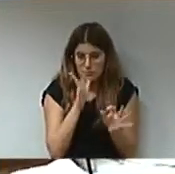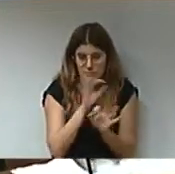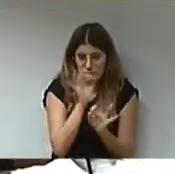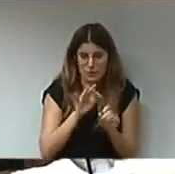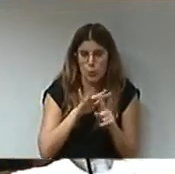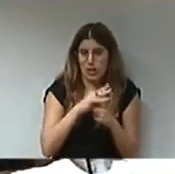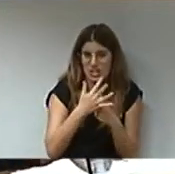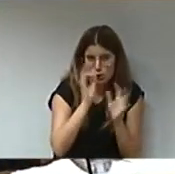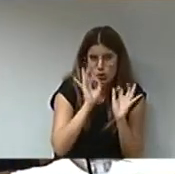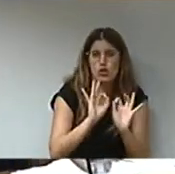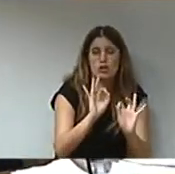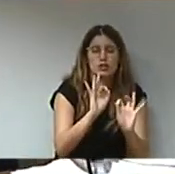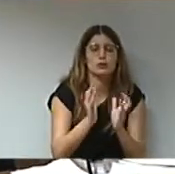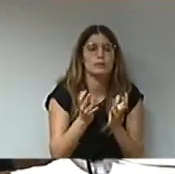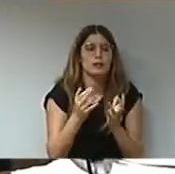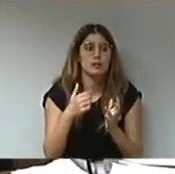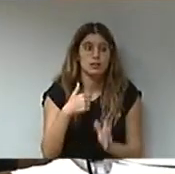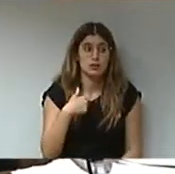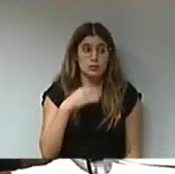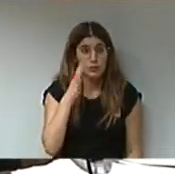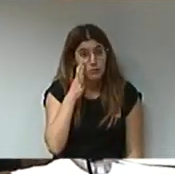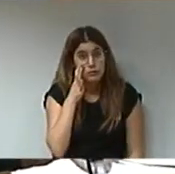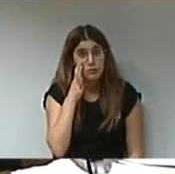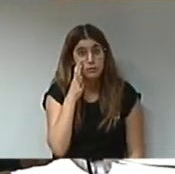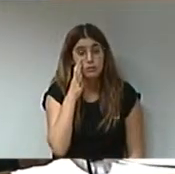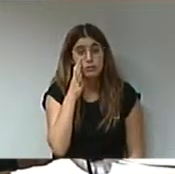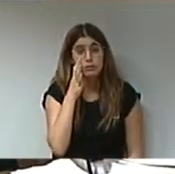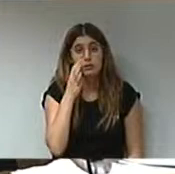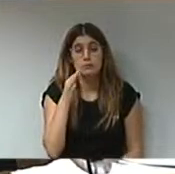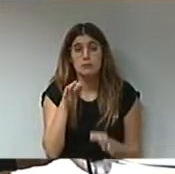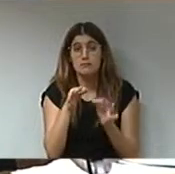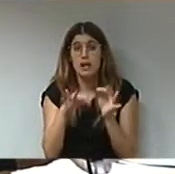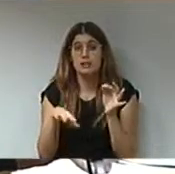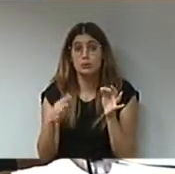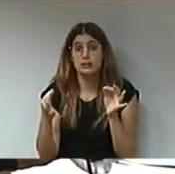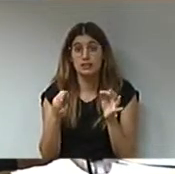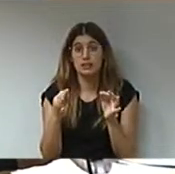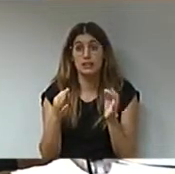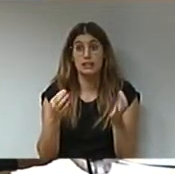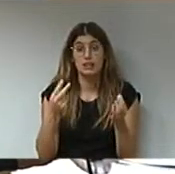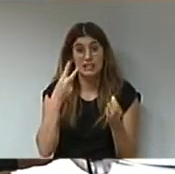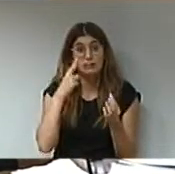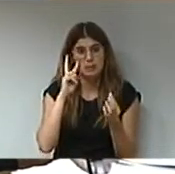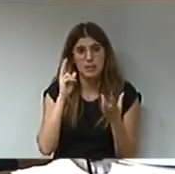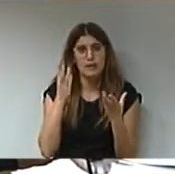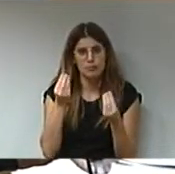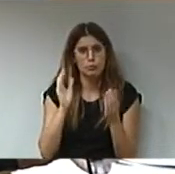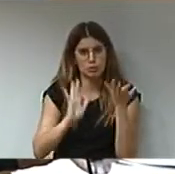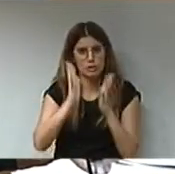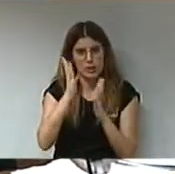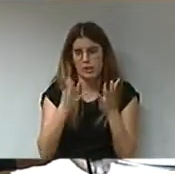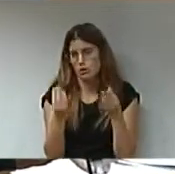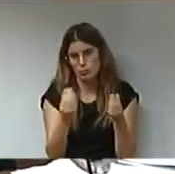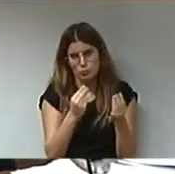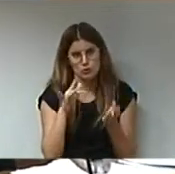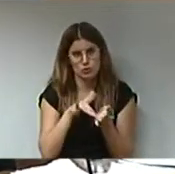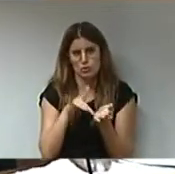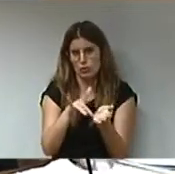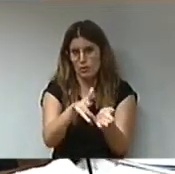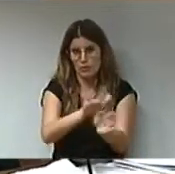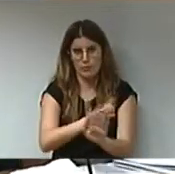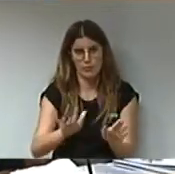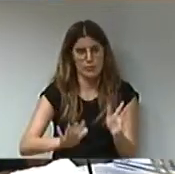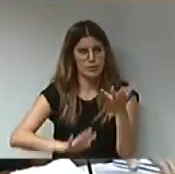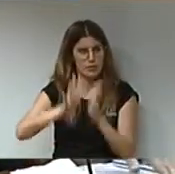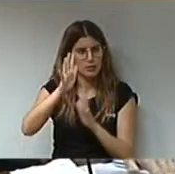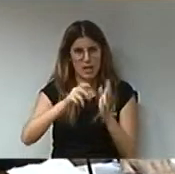determinada. Yo... desgraciadamente he tenido la desgracia de vivir muchos incendios, de terribles incendios